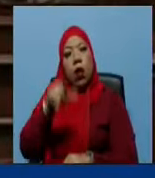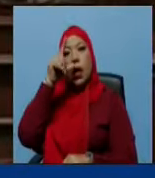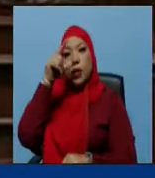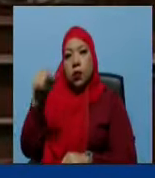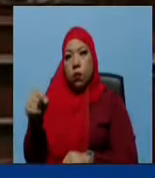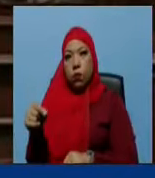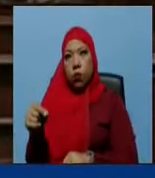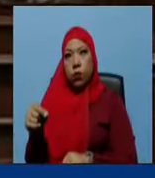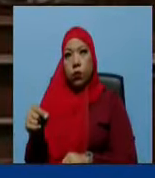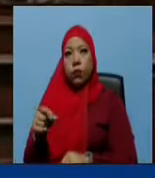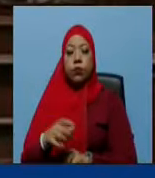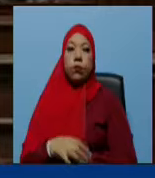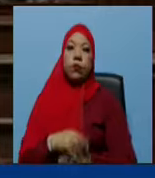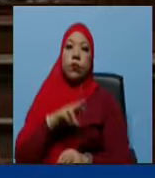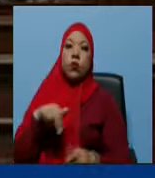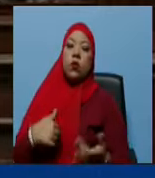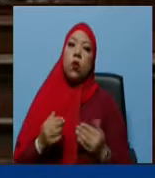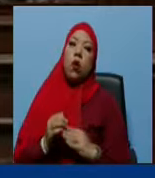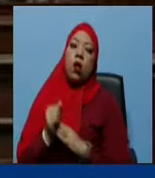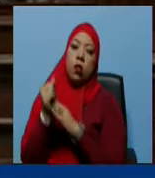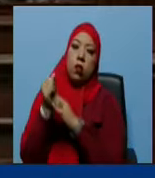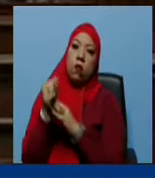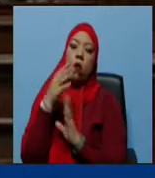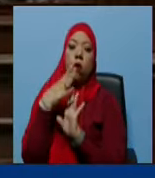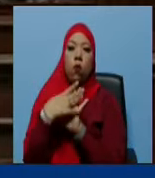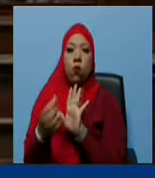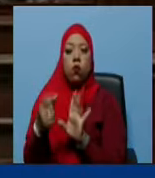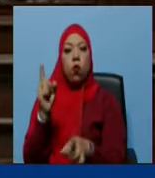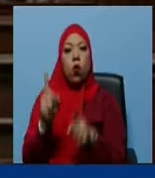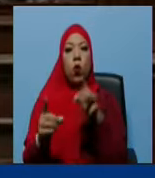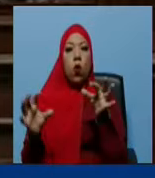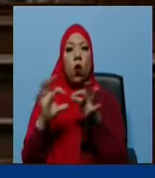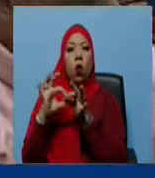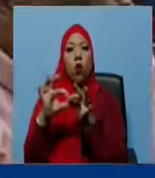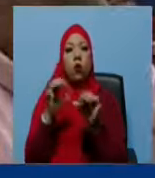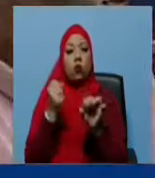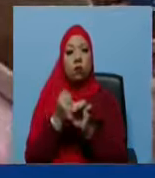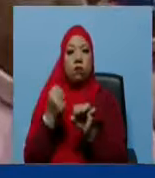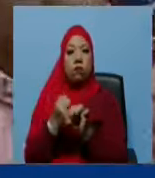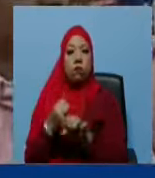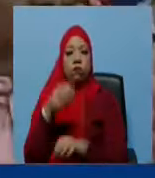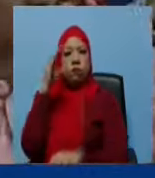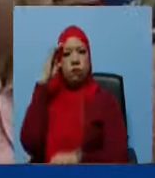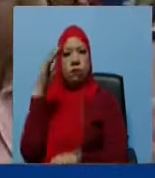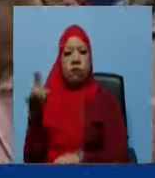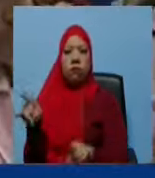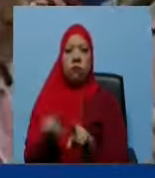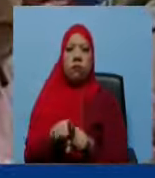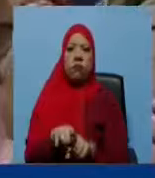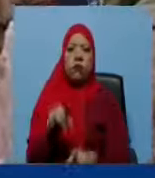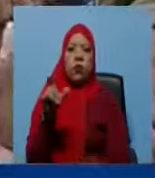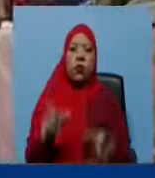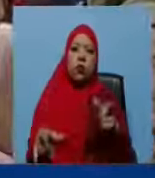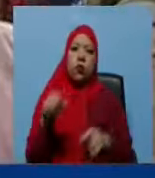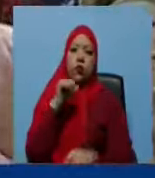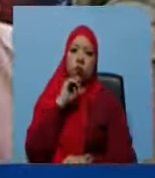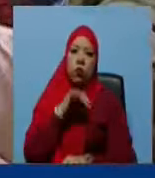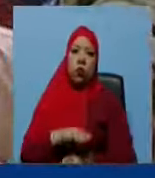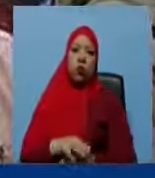Zamora. Nuestro gran ejemplo de unión cívico-militar histórica.